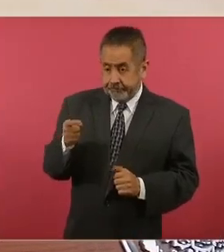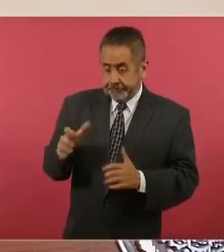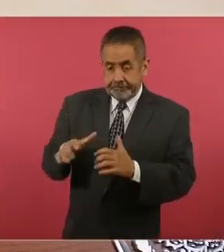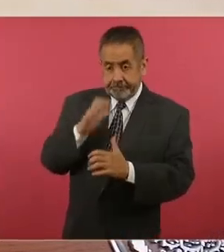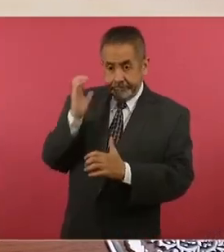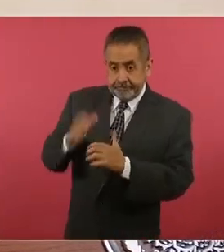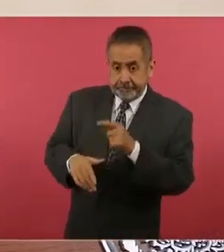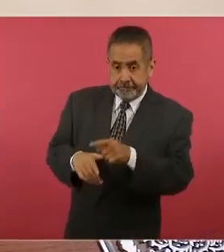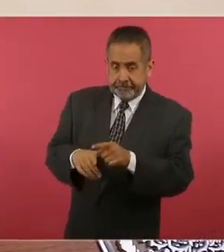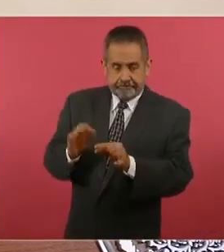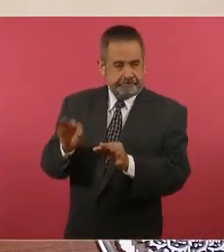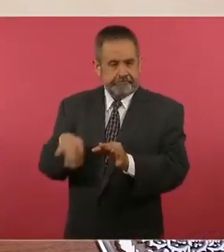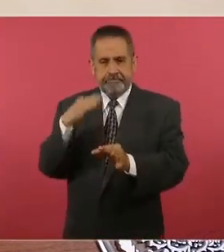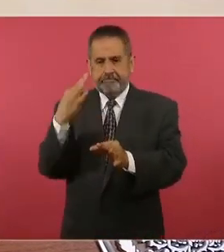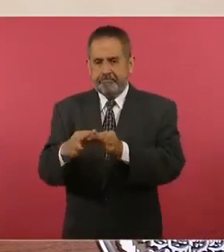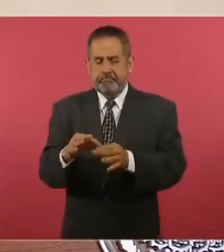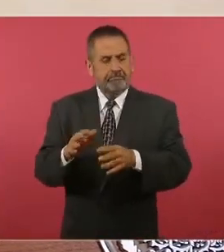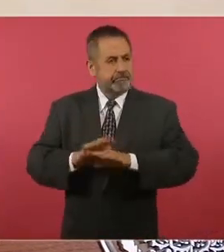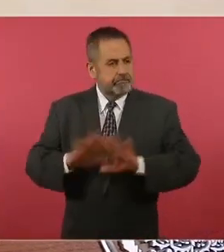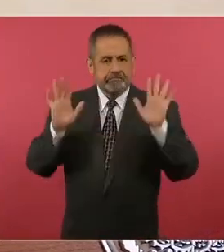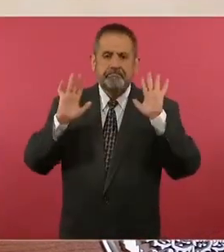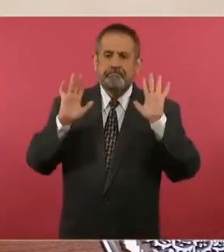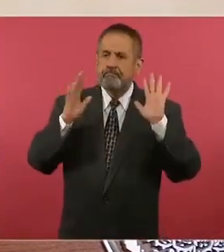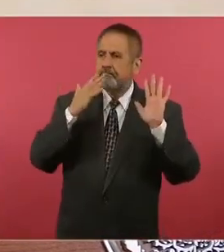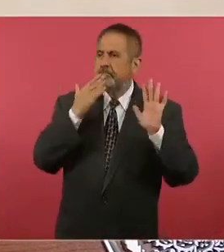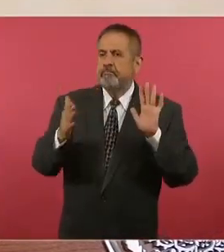termine ya esté